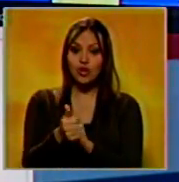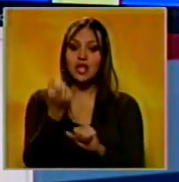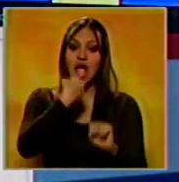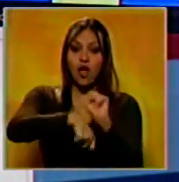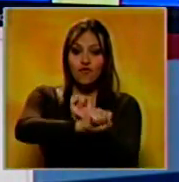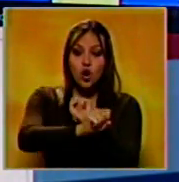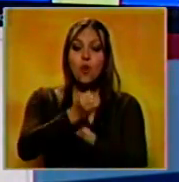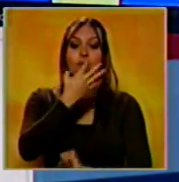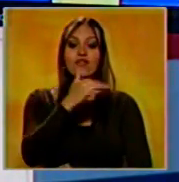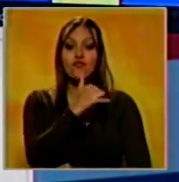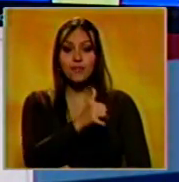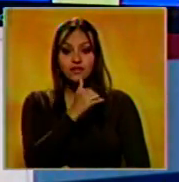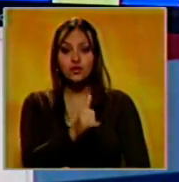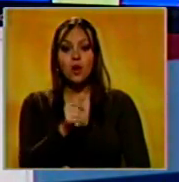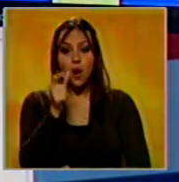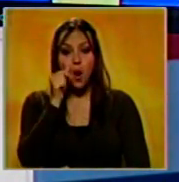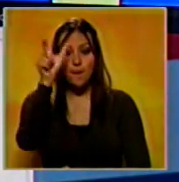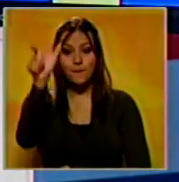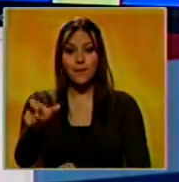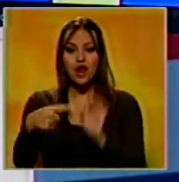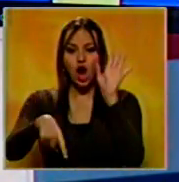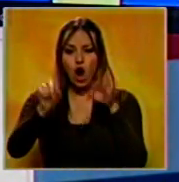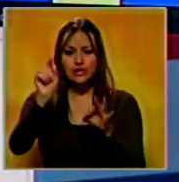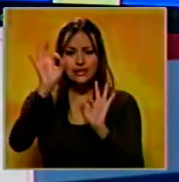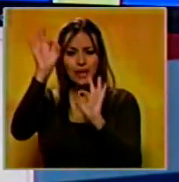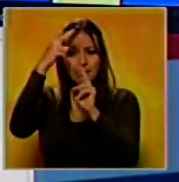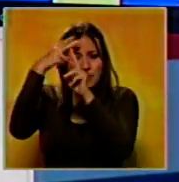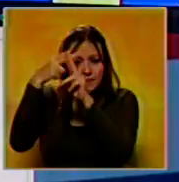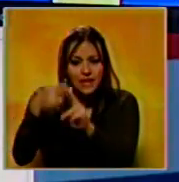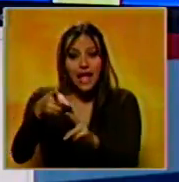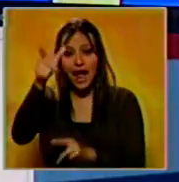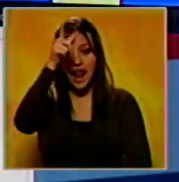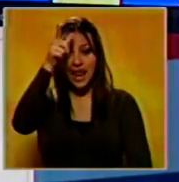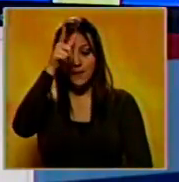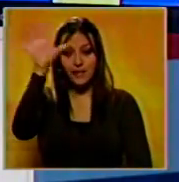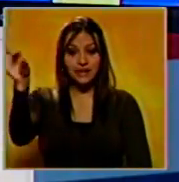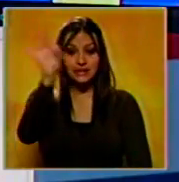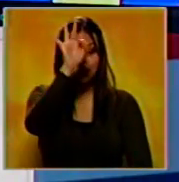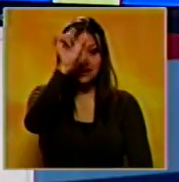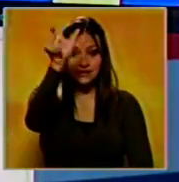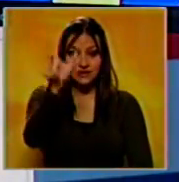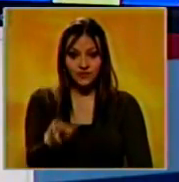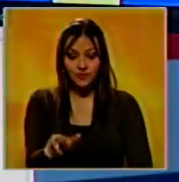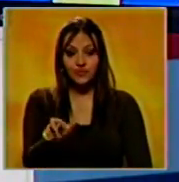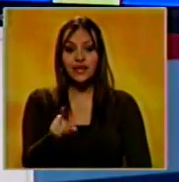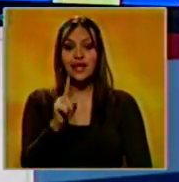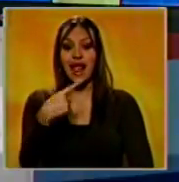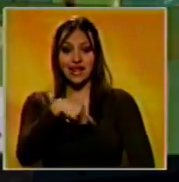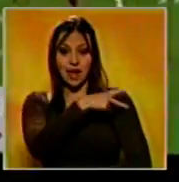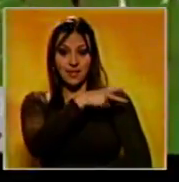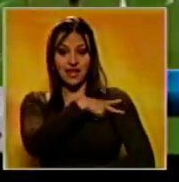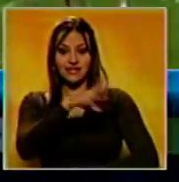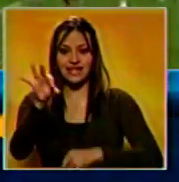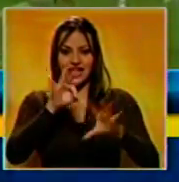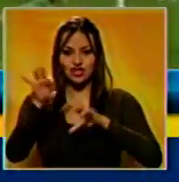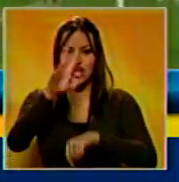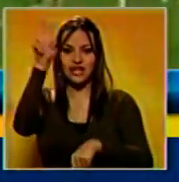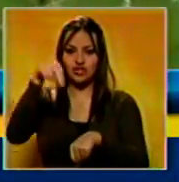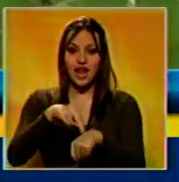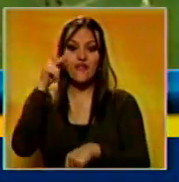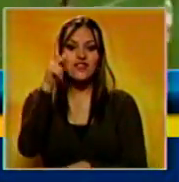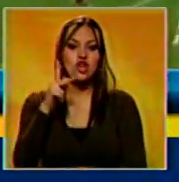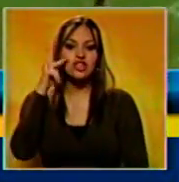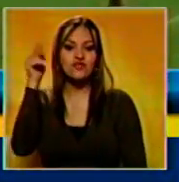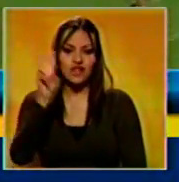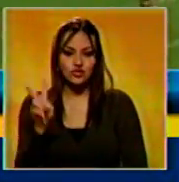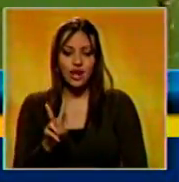noticia. Juan Fernando Arango fue incluido en el 11 ideal de la temporada en la Liga Alemana, mejor conocida como la Bundesliga. El capitán de la selección nacional de mayores de la